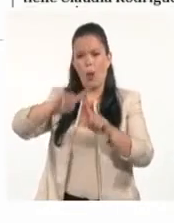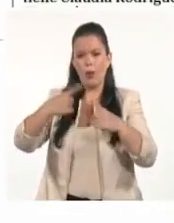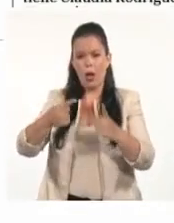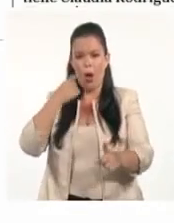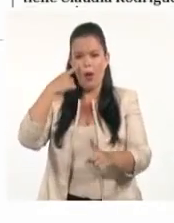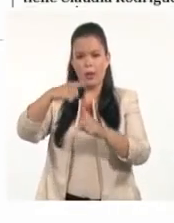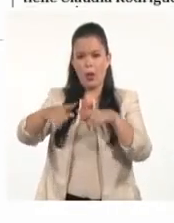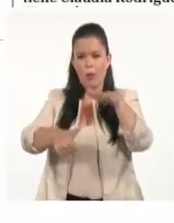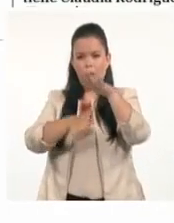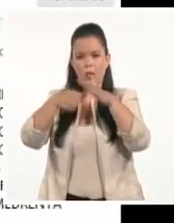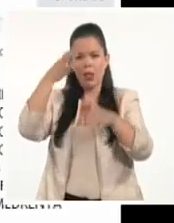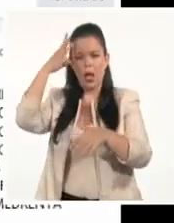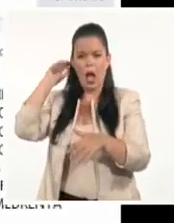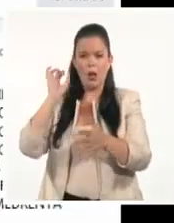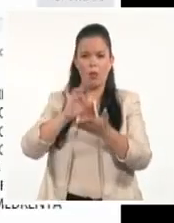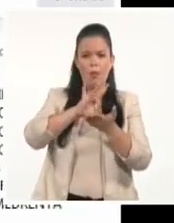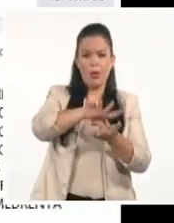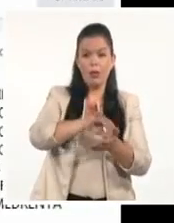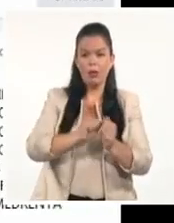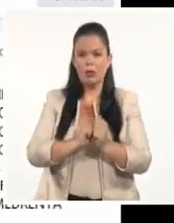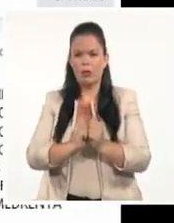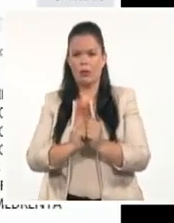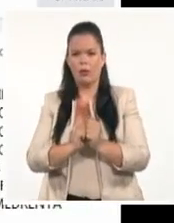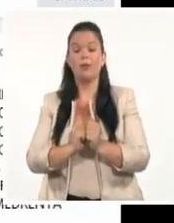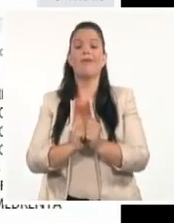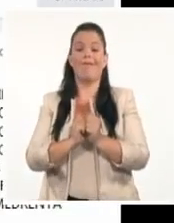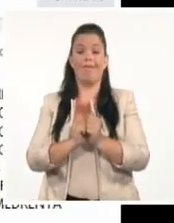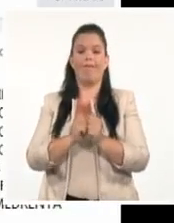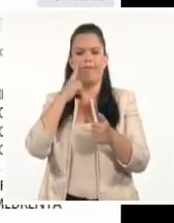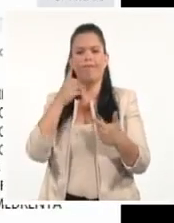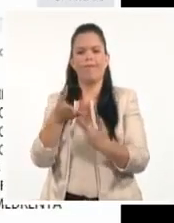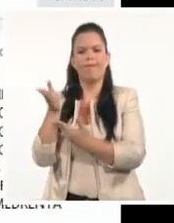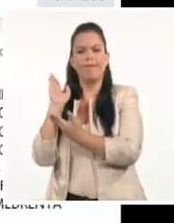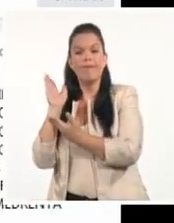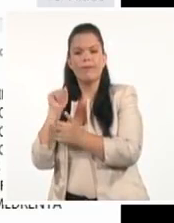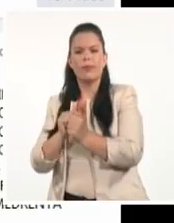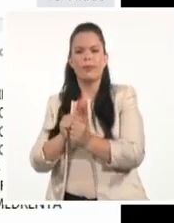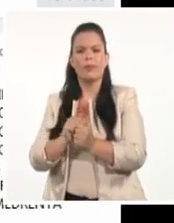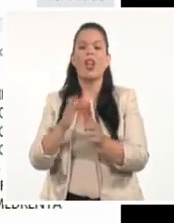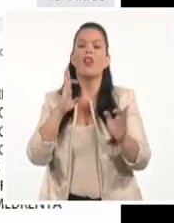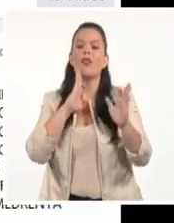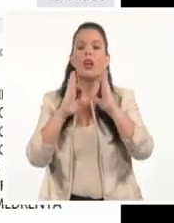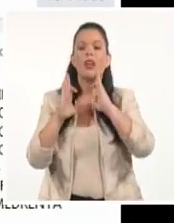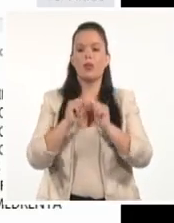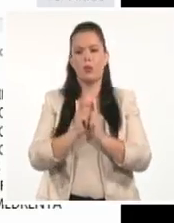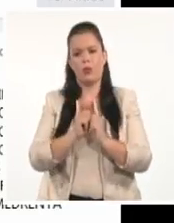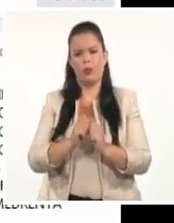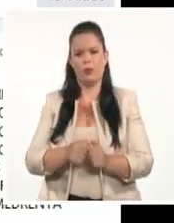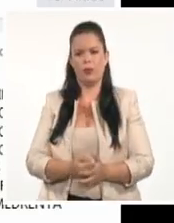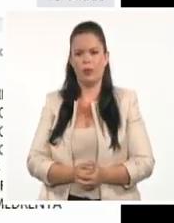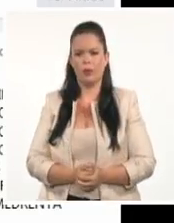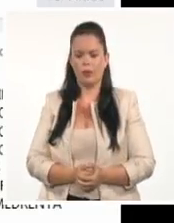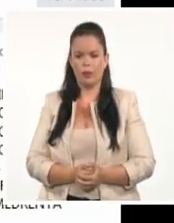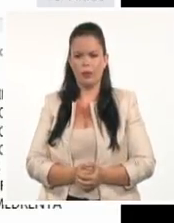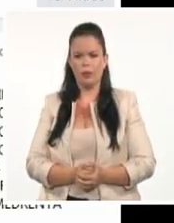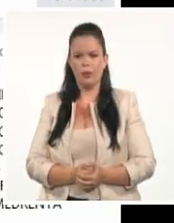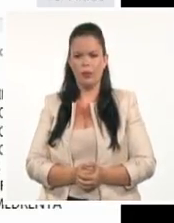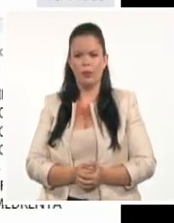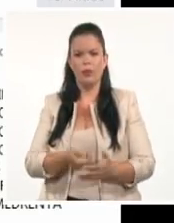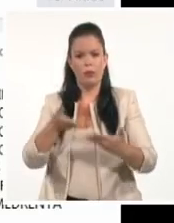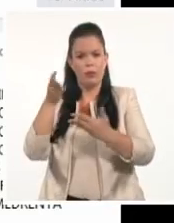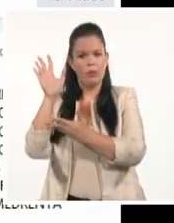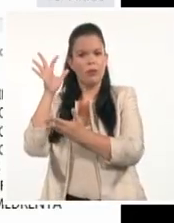tenemos incitación a la violencia en Cuba. Miren este perfil en Facebook. Yudmila Barroso Almanza vive